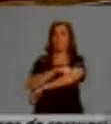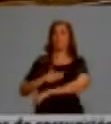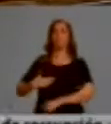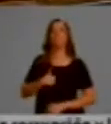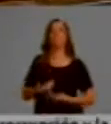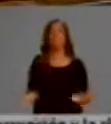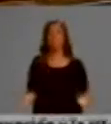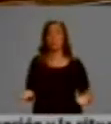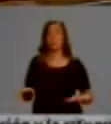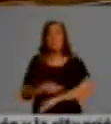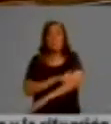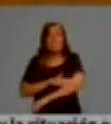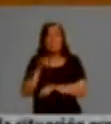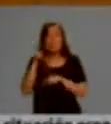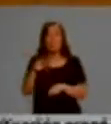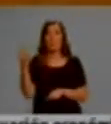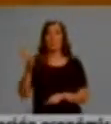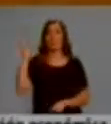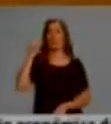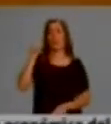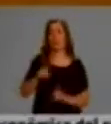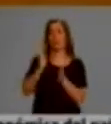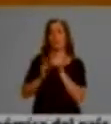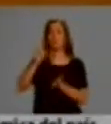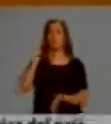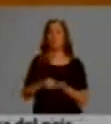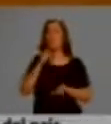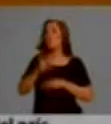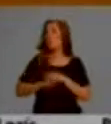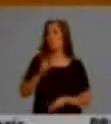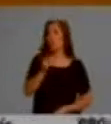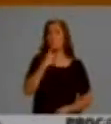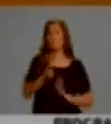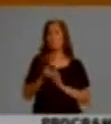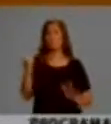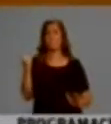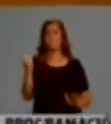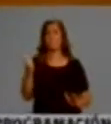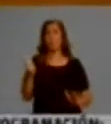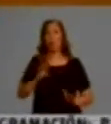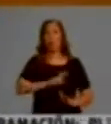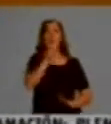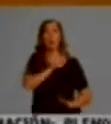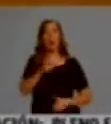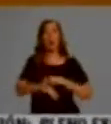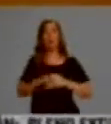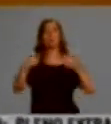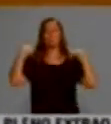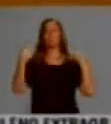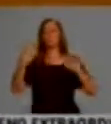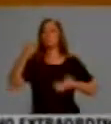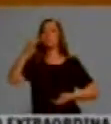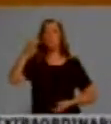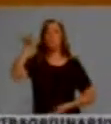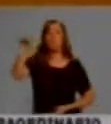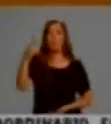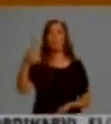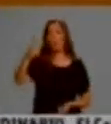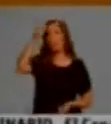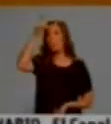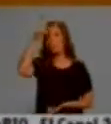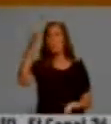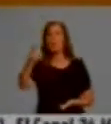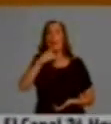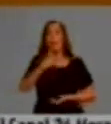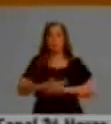dos cosas las tenía que haber rebatido usted inmediatamente. ¿Qué hubiera hecho cualquier responsable en Francia, en Alemania